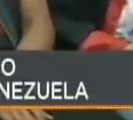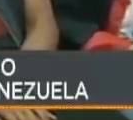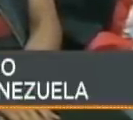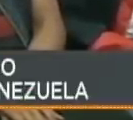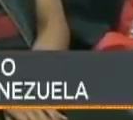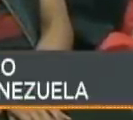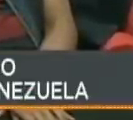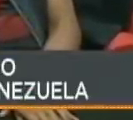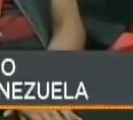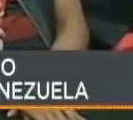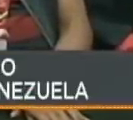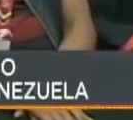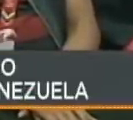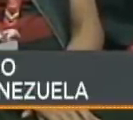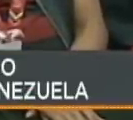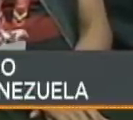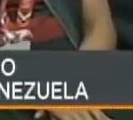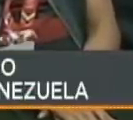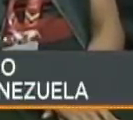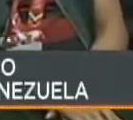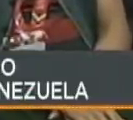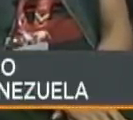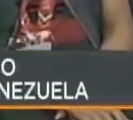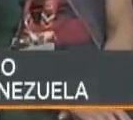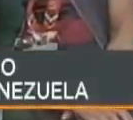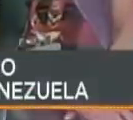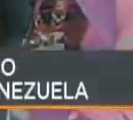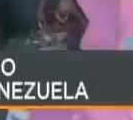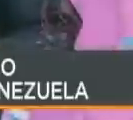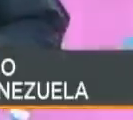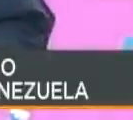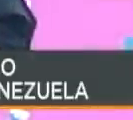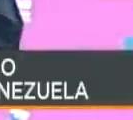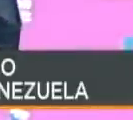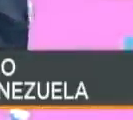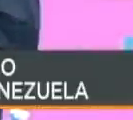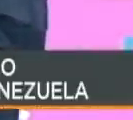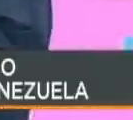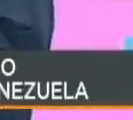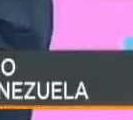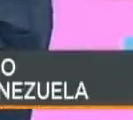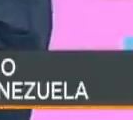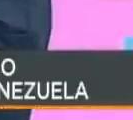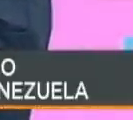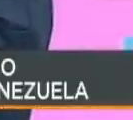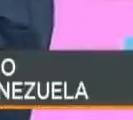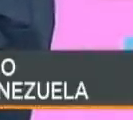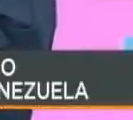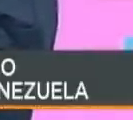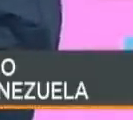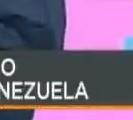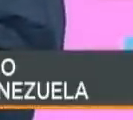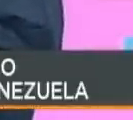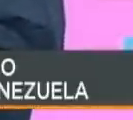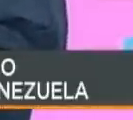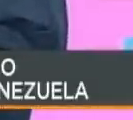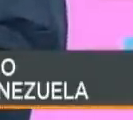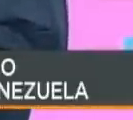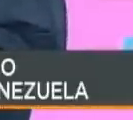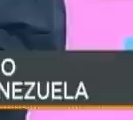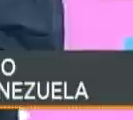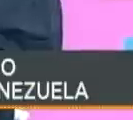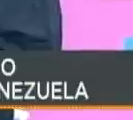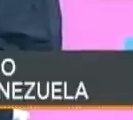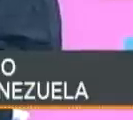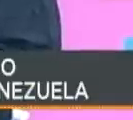Aquí están los principios, yo me puse a revisar. Muchas cosas que hay que mejorar Del libro rojo,